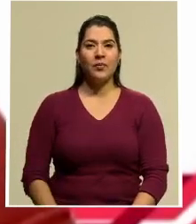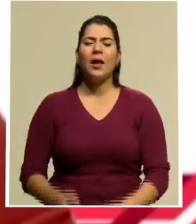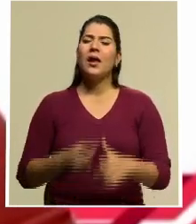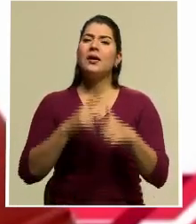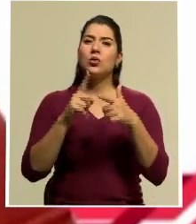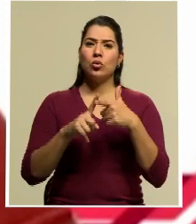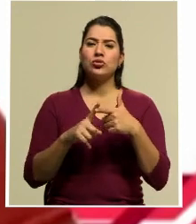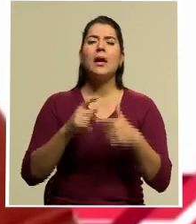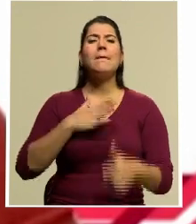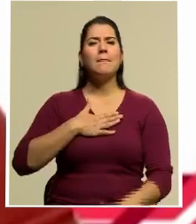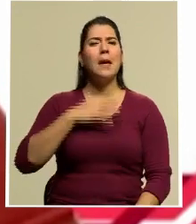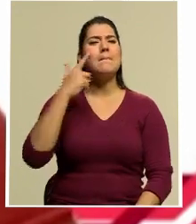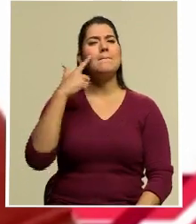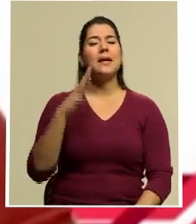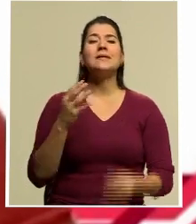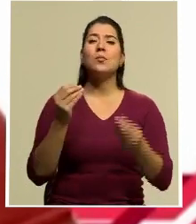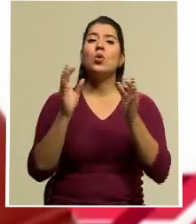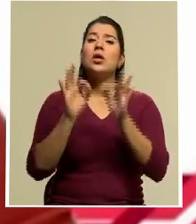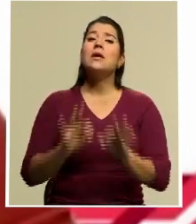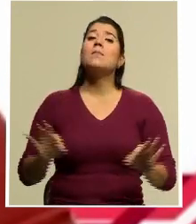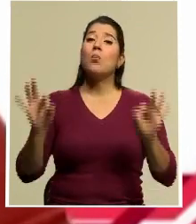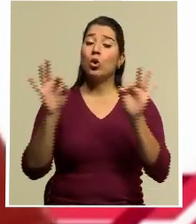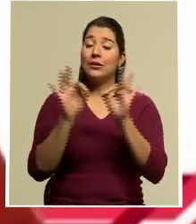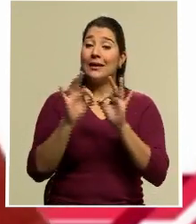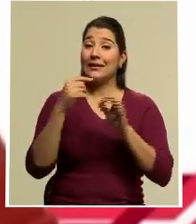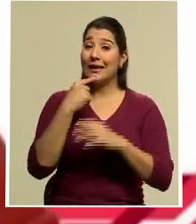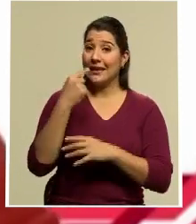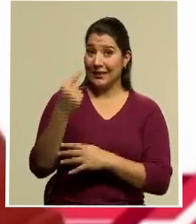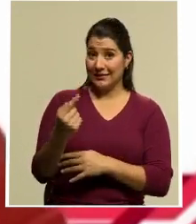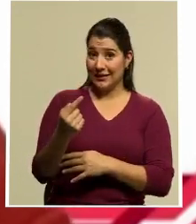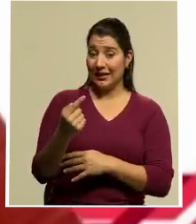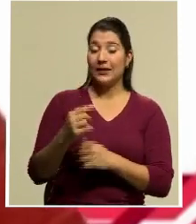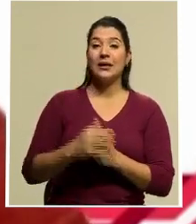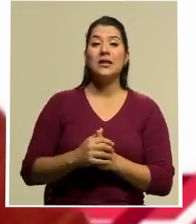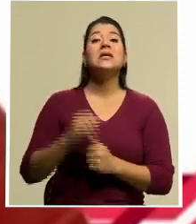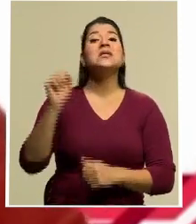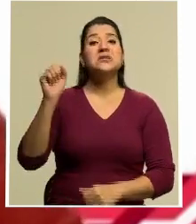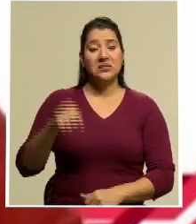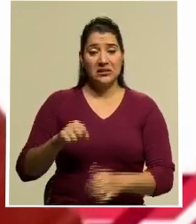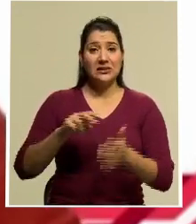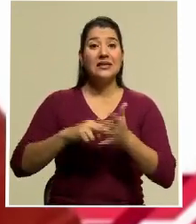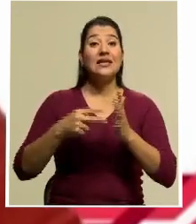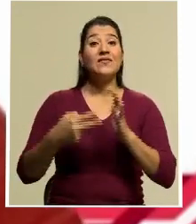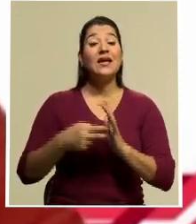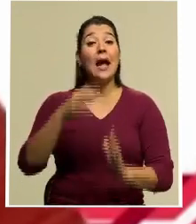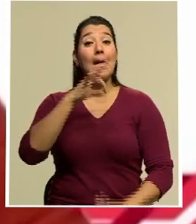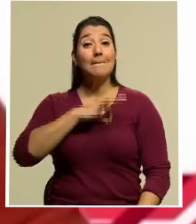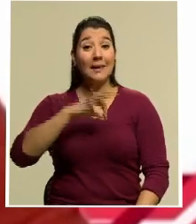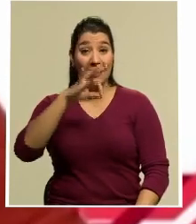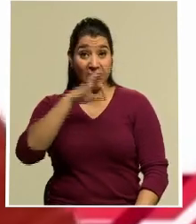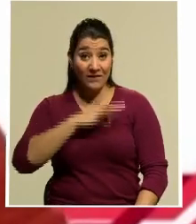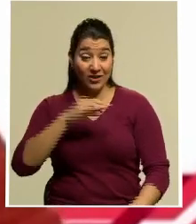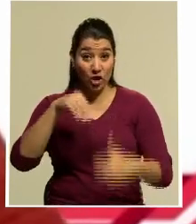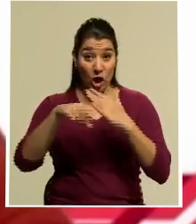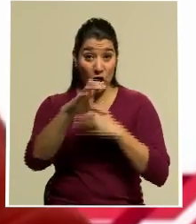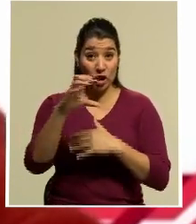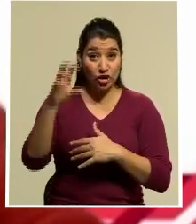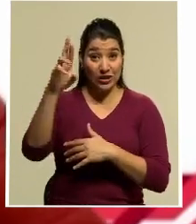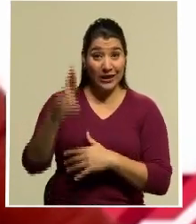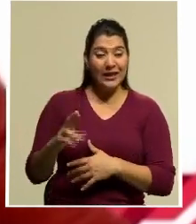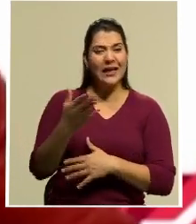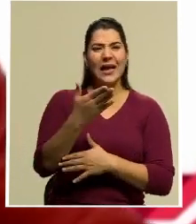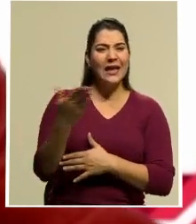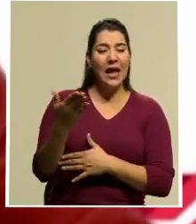que sí me parece que es muy importante señalar lo siguiente: sí resulta beneficioso a nivel del país que las